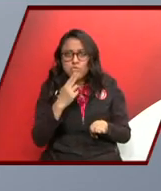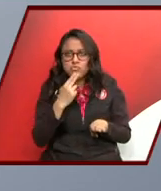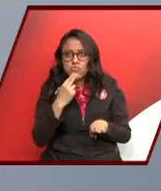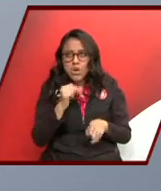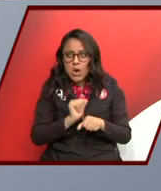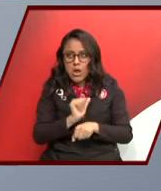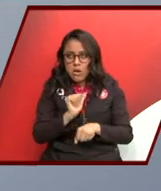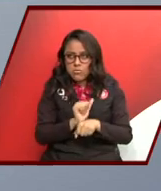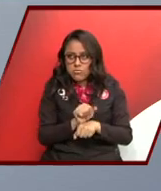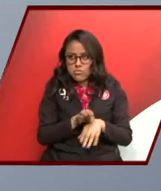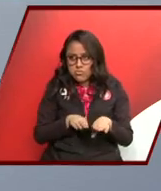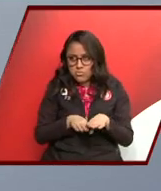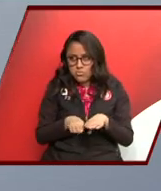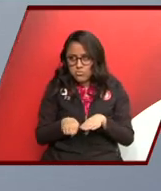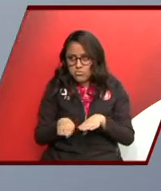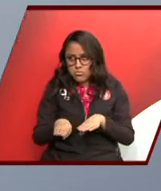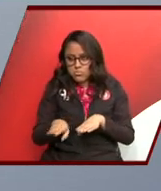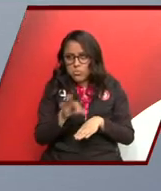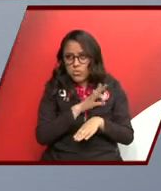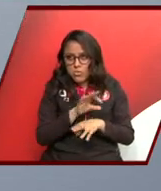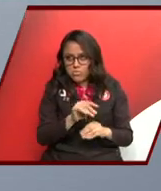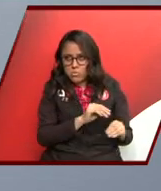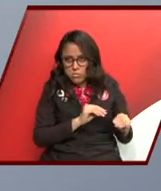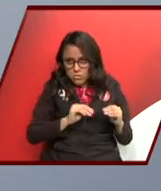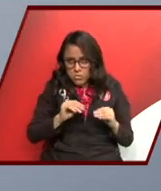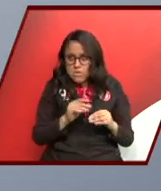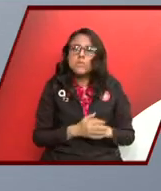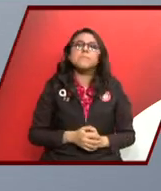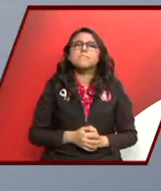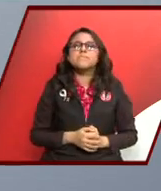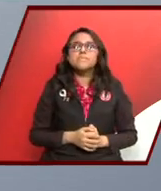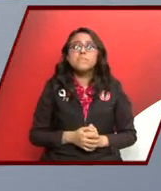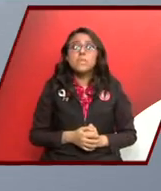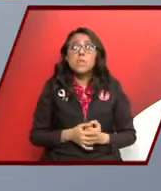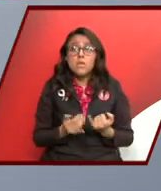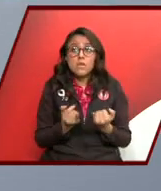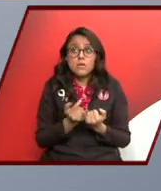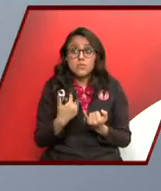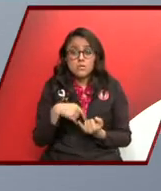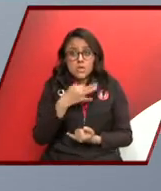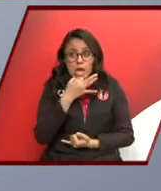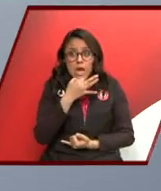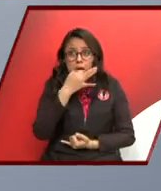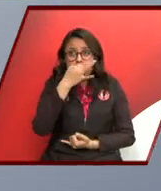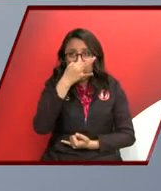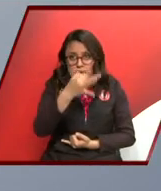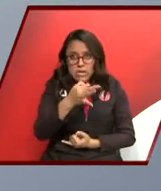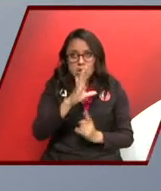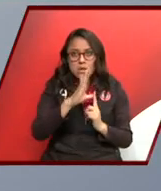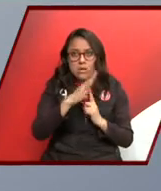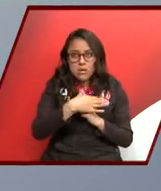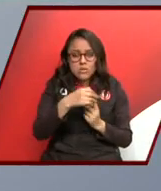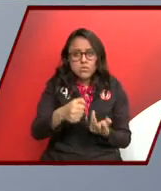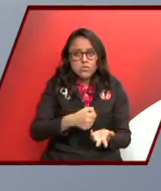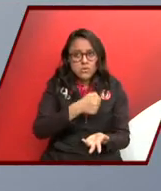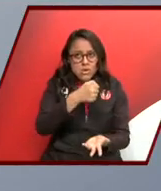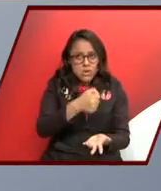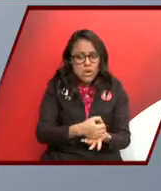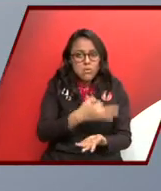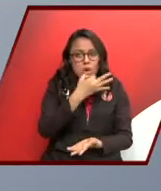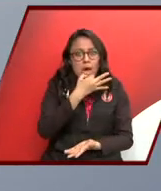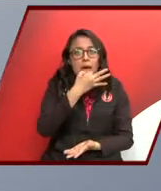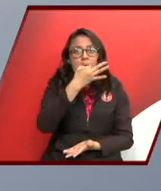un carril por donde se podía circular, y además nosotros avisamos a nuestro comité ciudadano